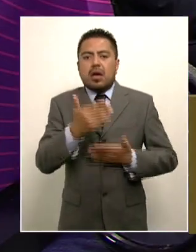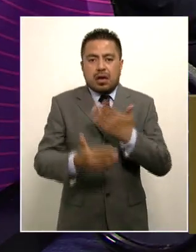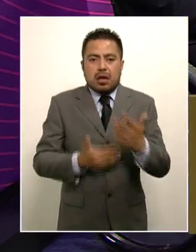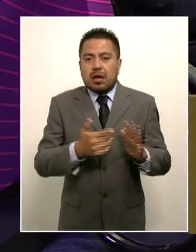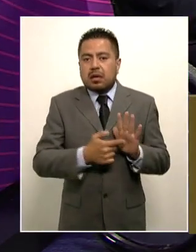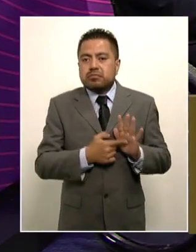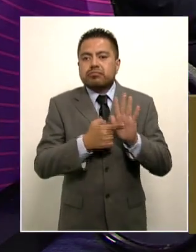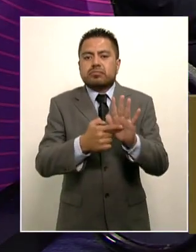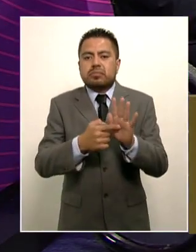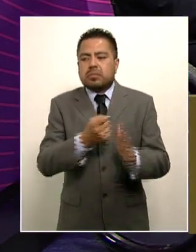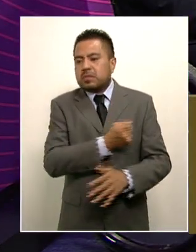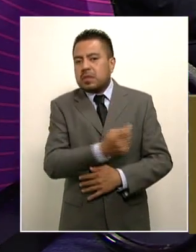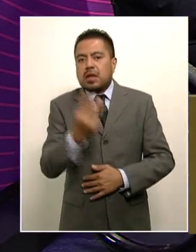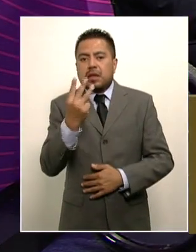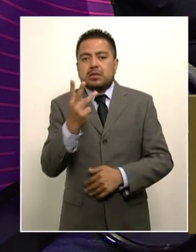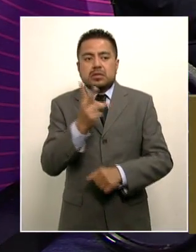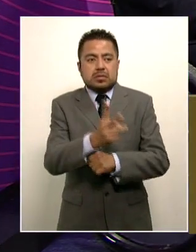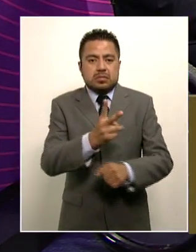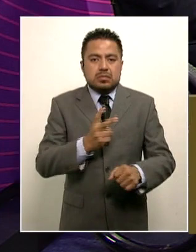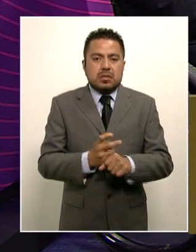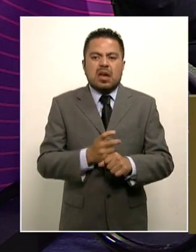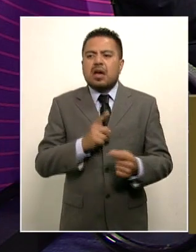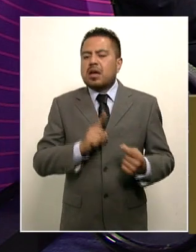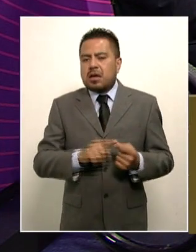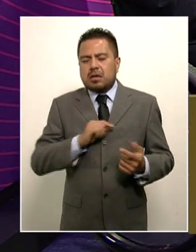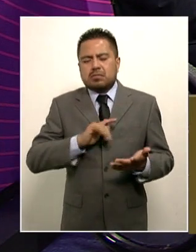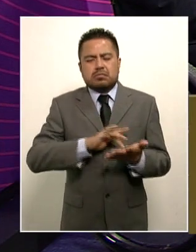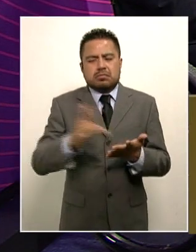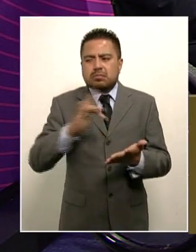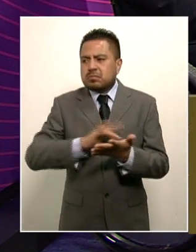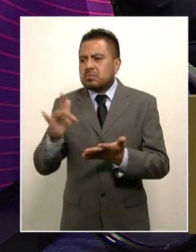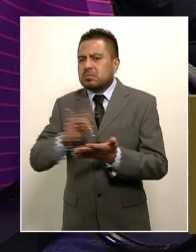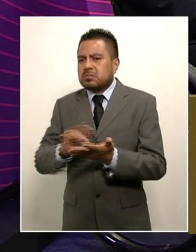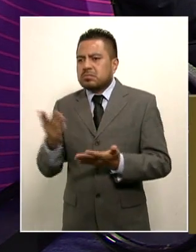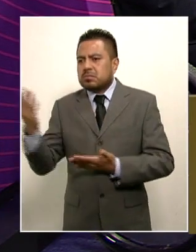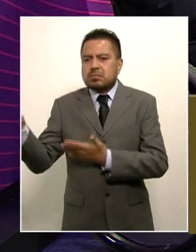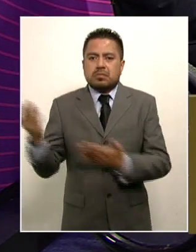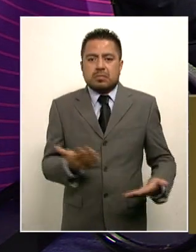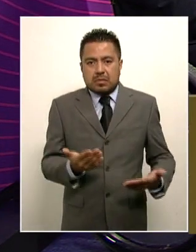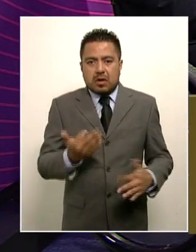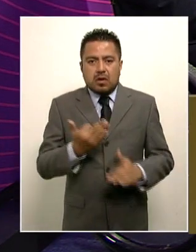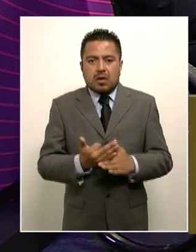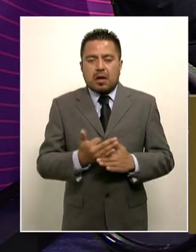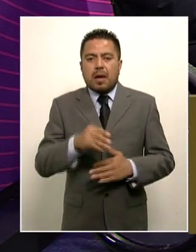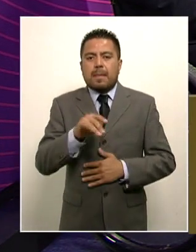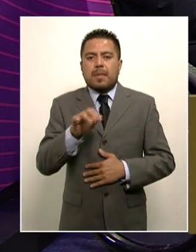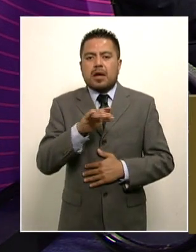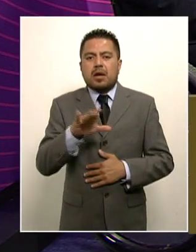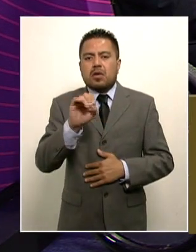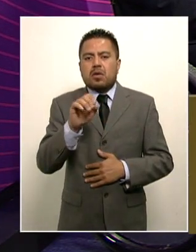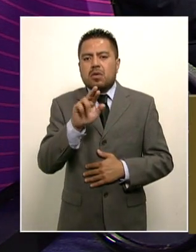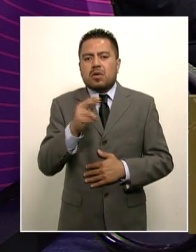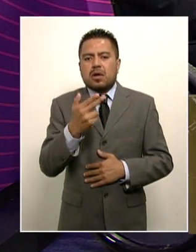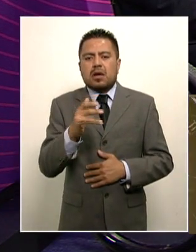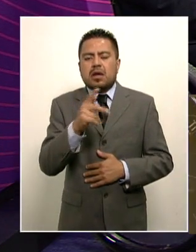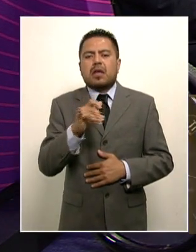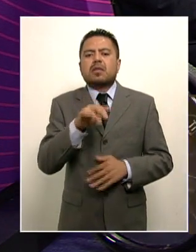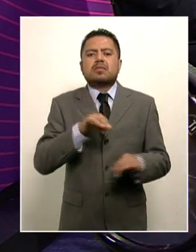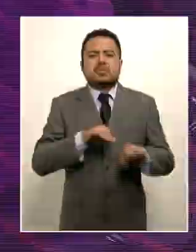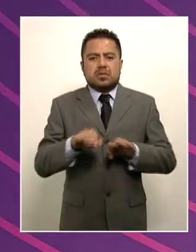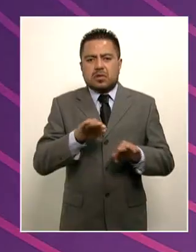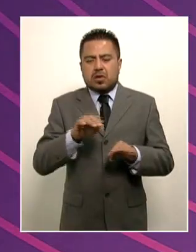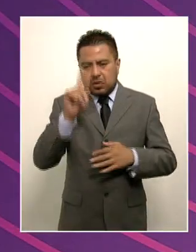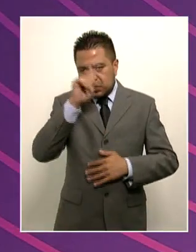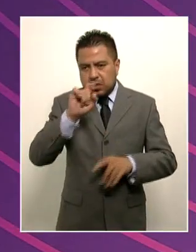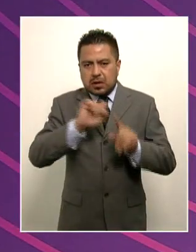presentarles a 3 invitados a quienes les agradezco muchísimo su presencia. Tenemos a Marco Hernández, que trabaja en el